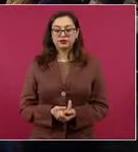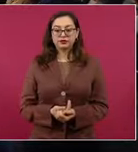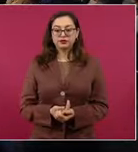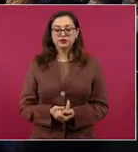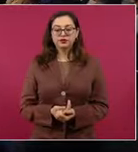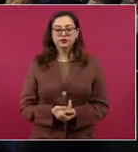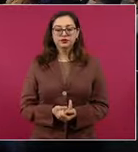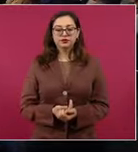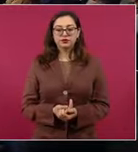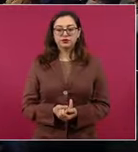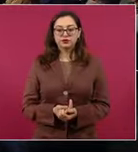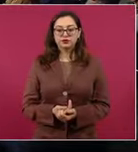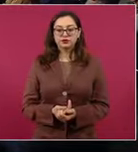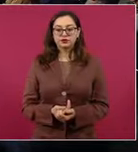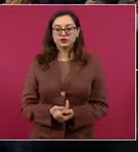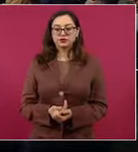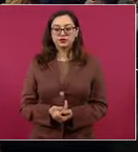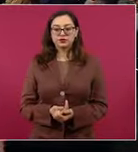vamos a